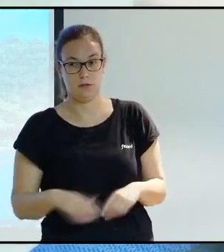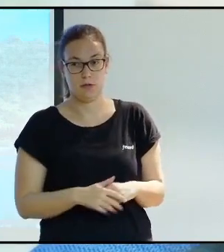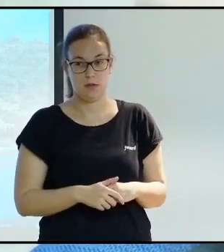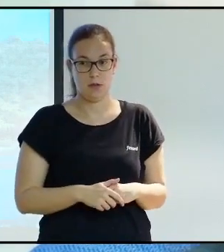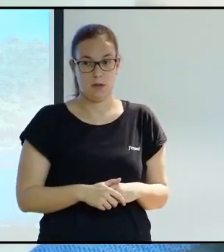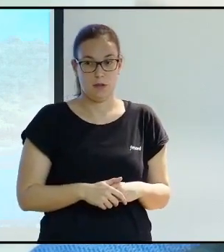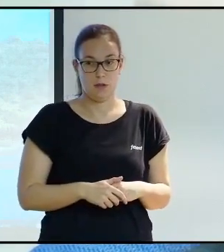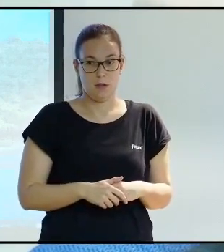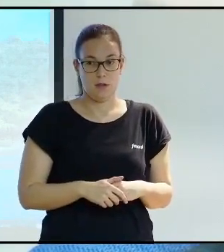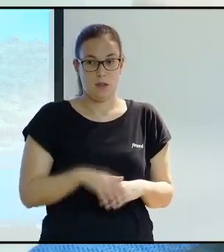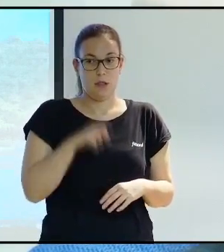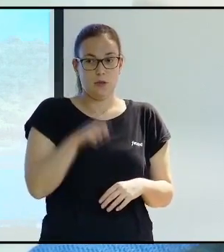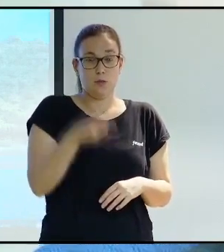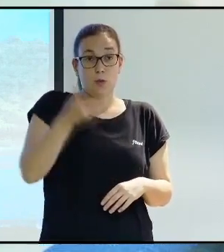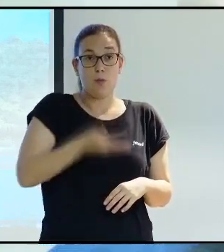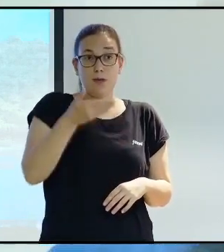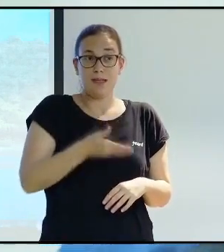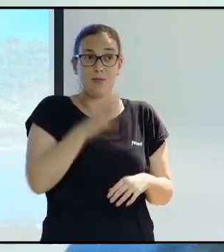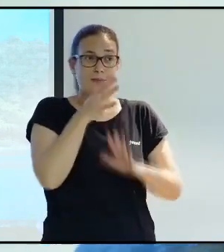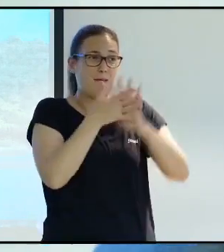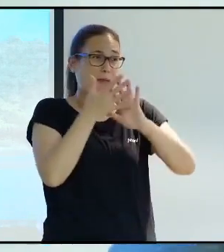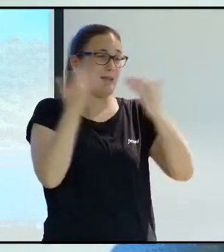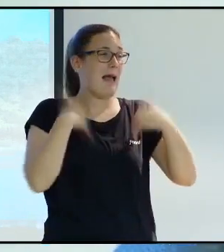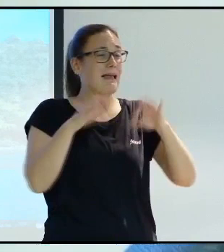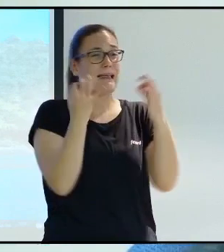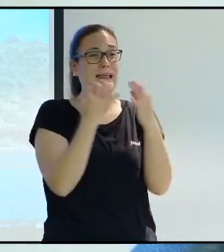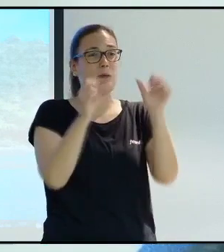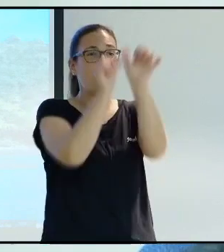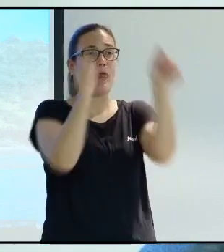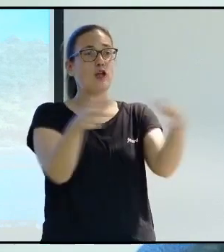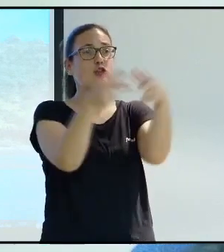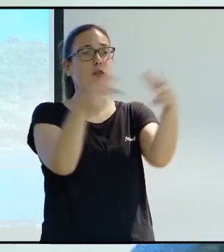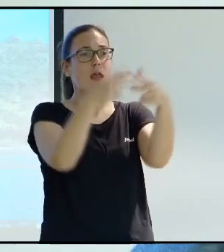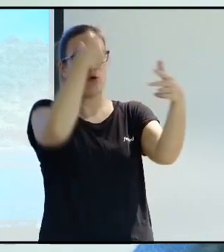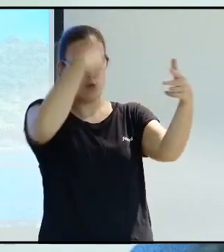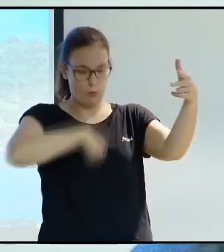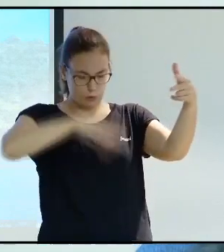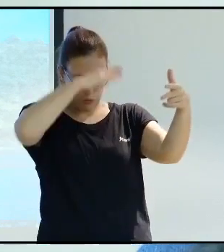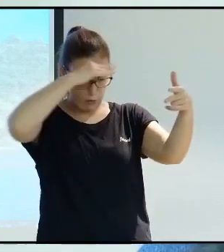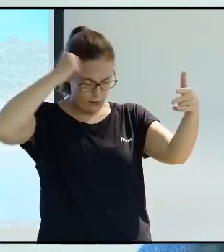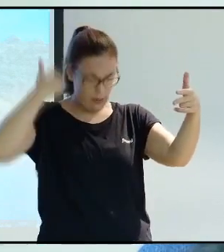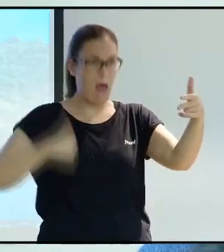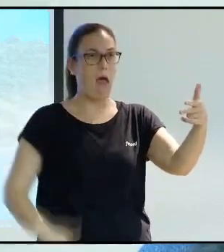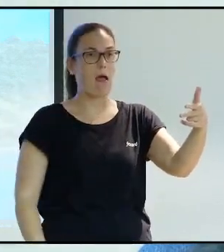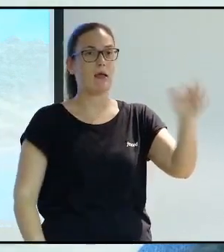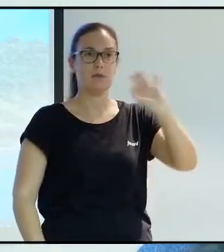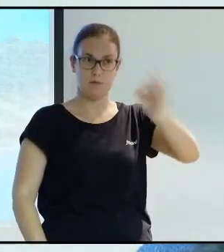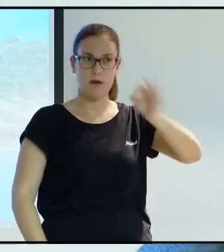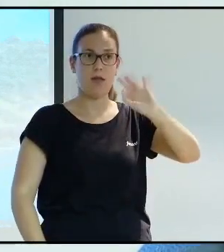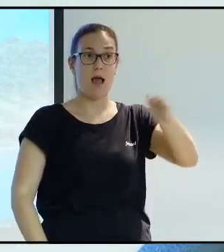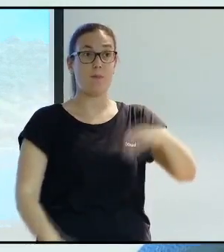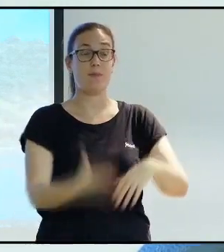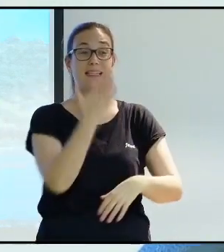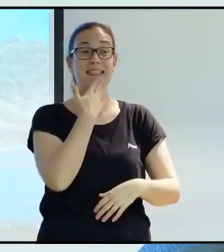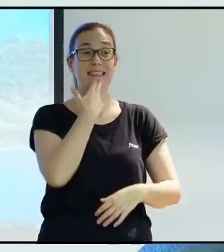importante porque se ha hablado del olvido del cuerpo por parte del modelo social. Es cierto, pero si situamos el